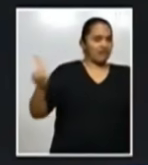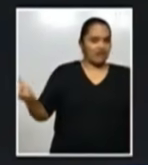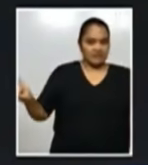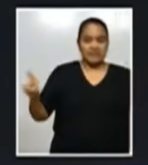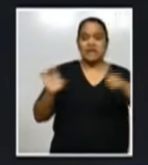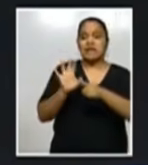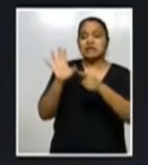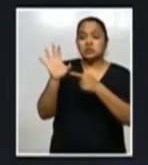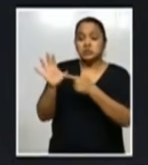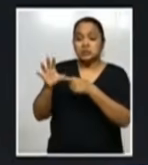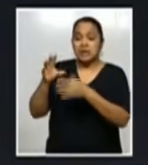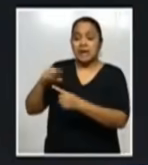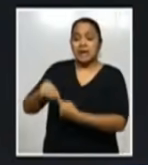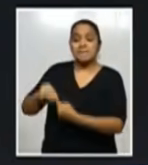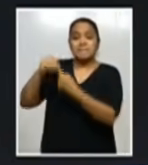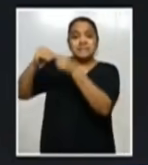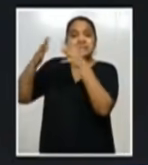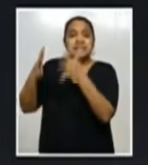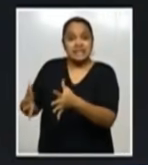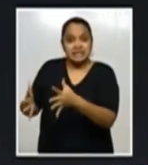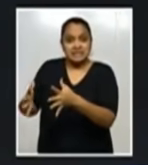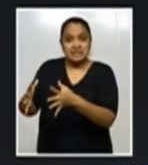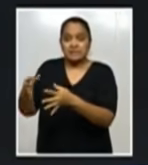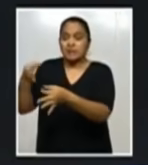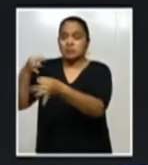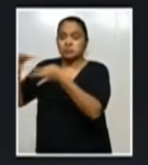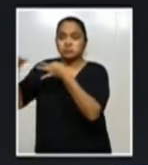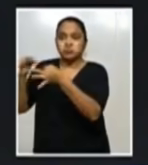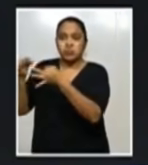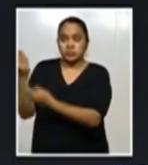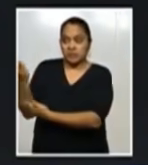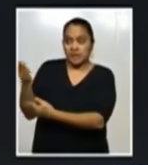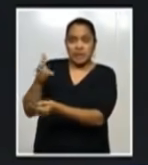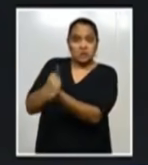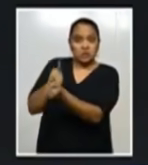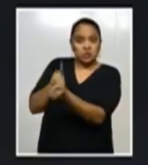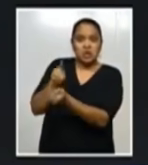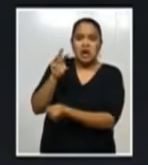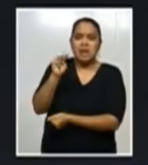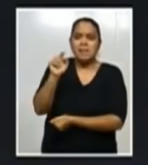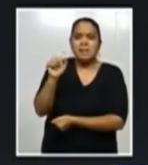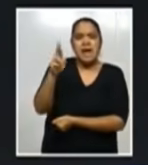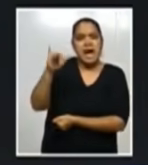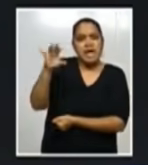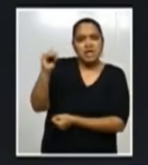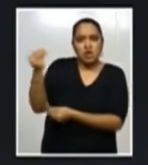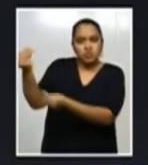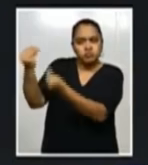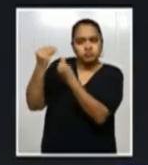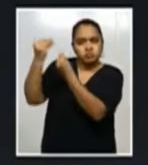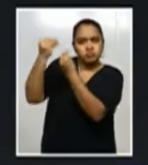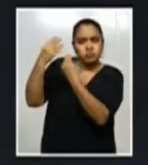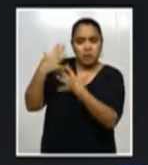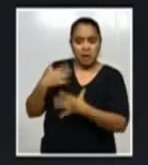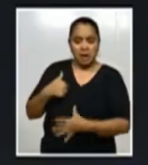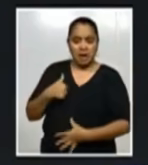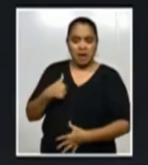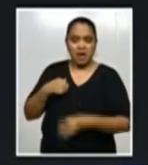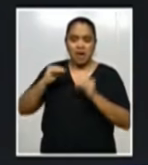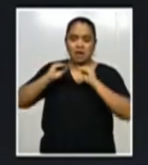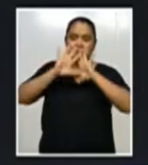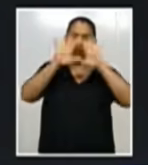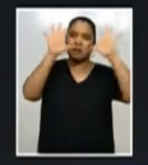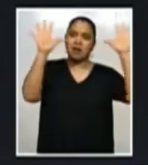abordaje que desde que me lo explicó el doctor Mario Mejía, que está aquí con nosotros, me quedó muy claro. En ese sentido, debemos